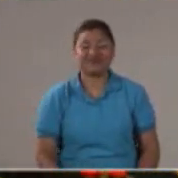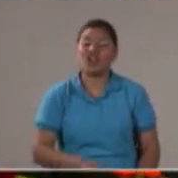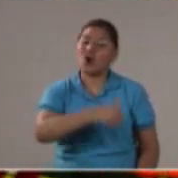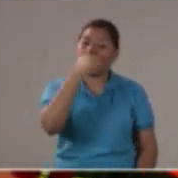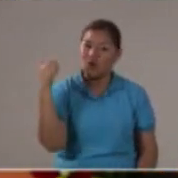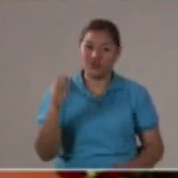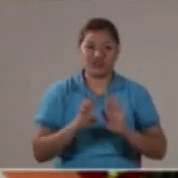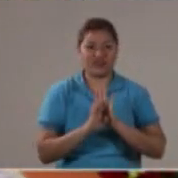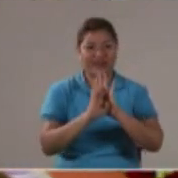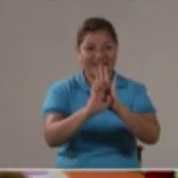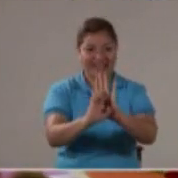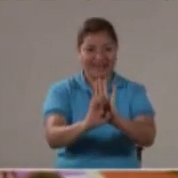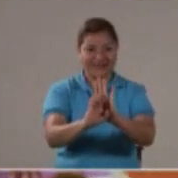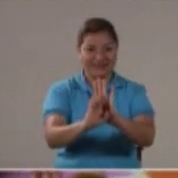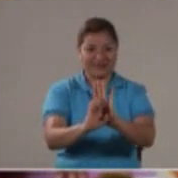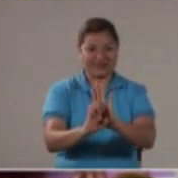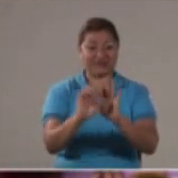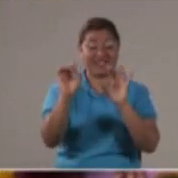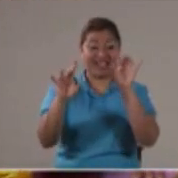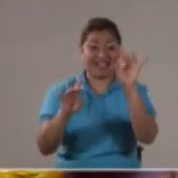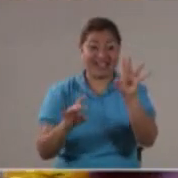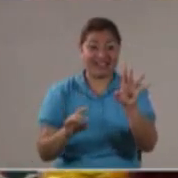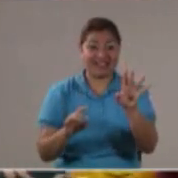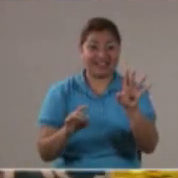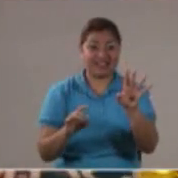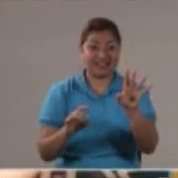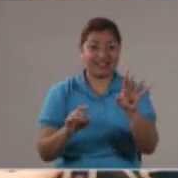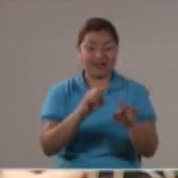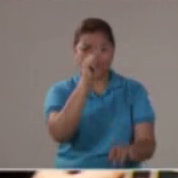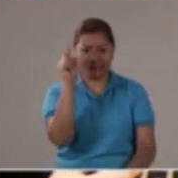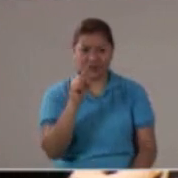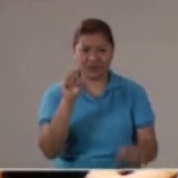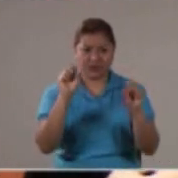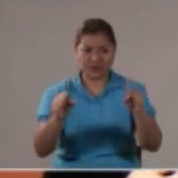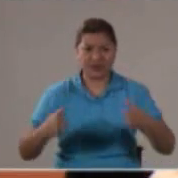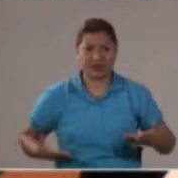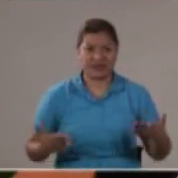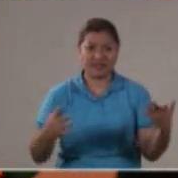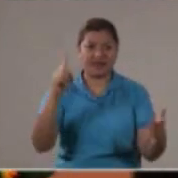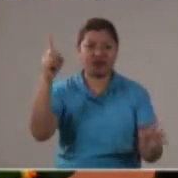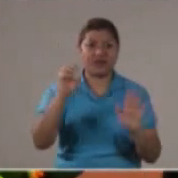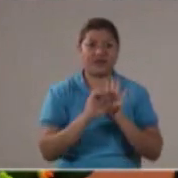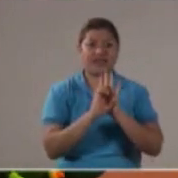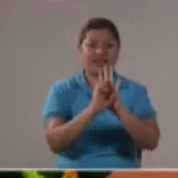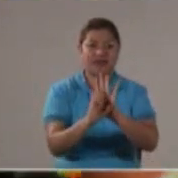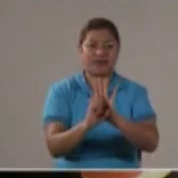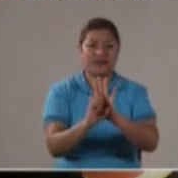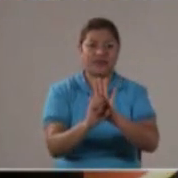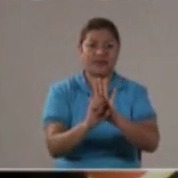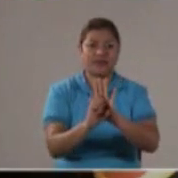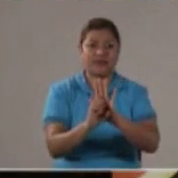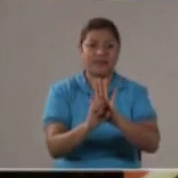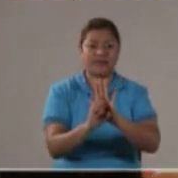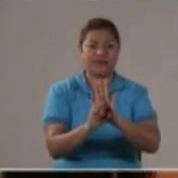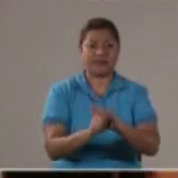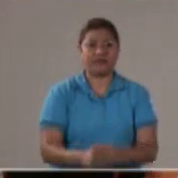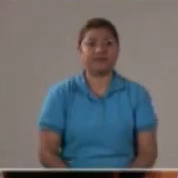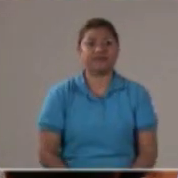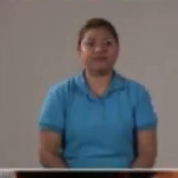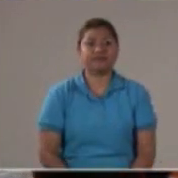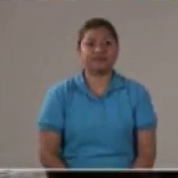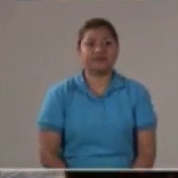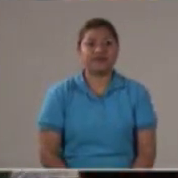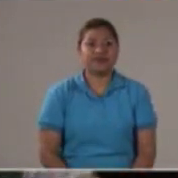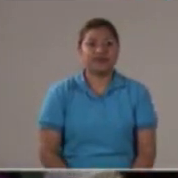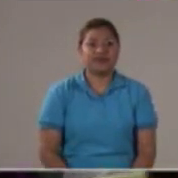ejemplo. ¿Alguien me puede dar un ejemplo? ¿Un ejemplo? ¿Alguien me puede ayudar? Y yo